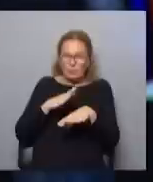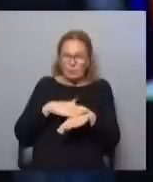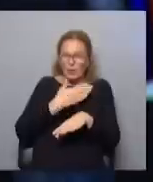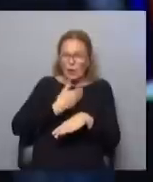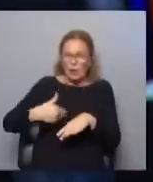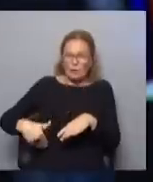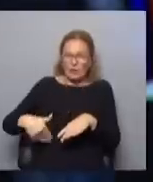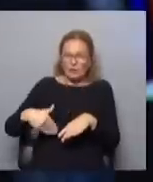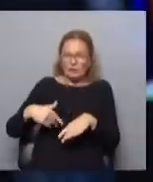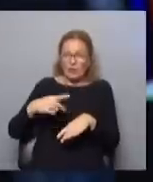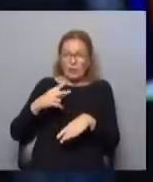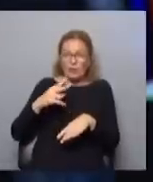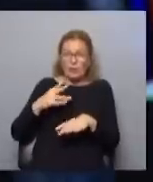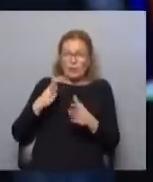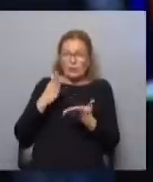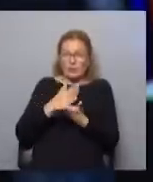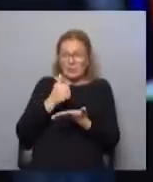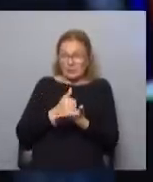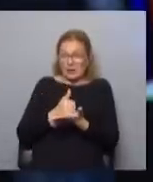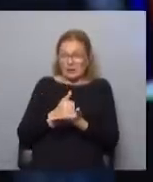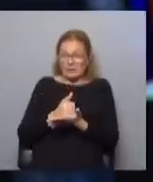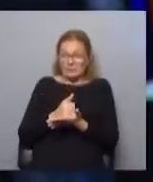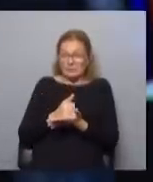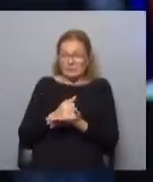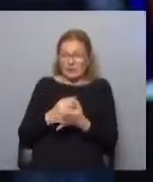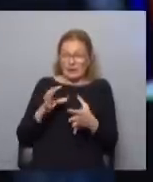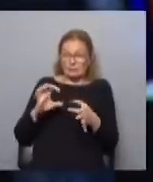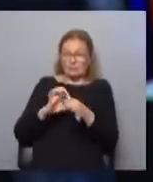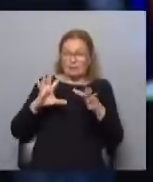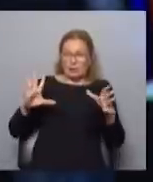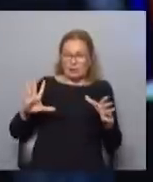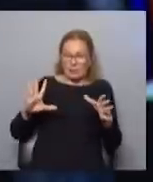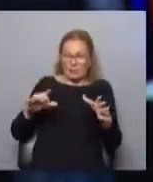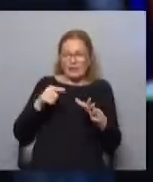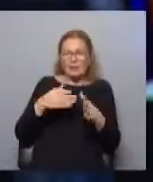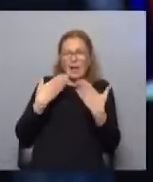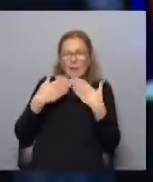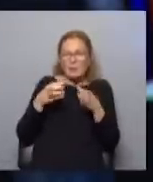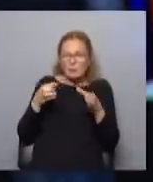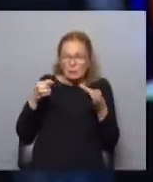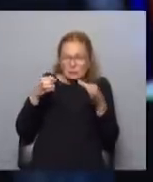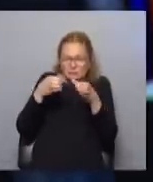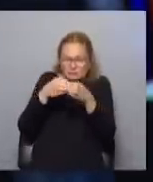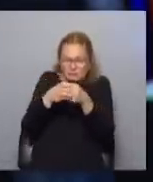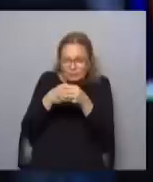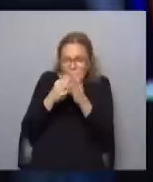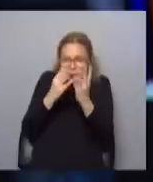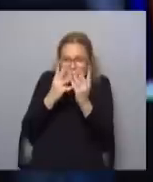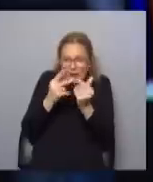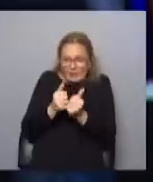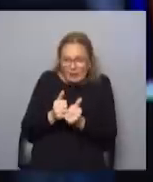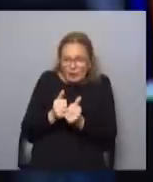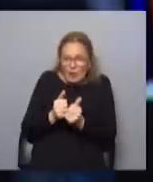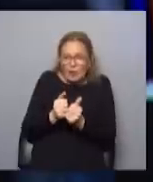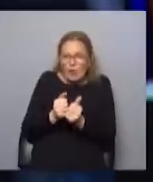gobierno nacional o nosotros lo gobierno departamental que desconectamos eso habla de una centralización organizativa o